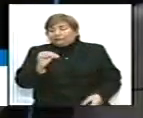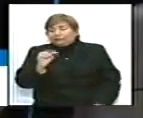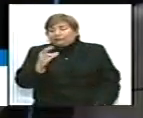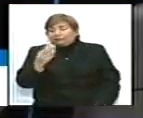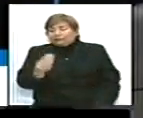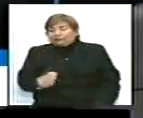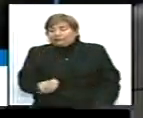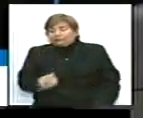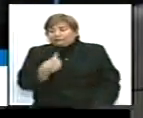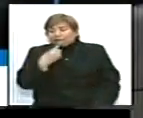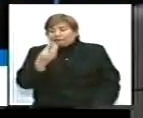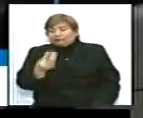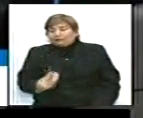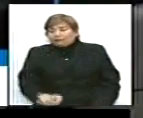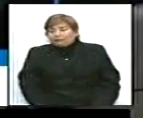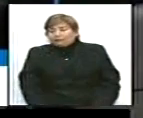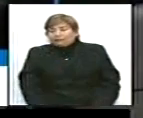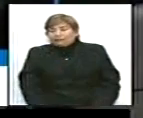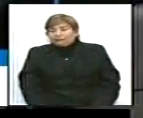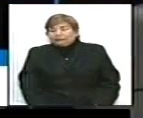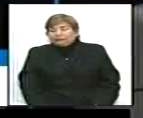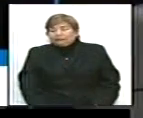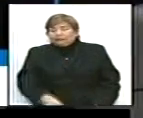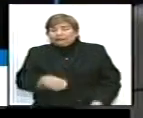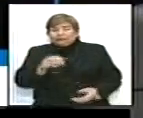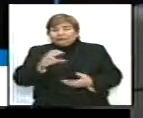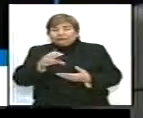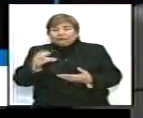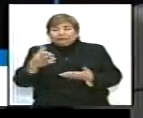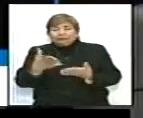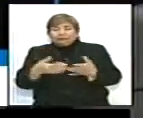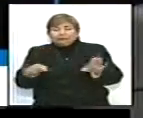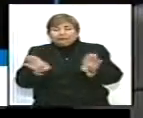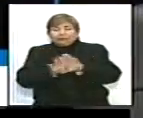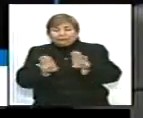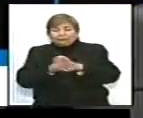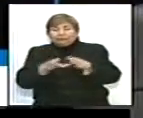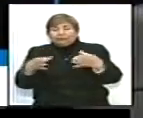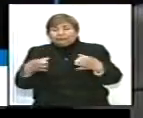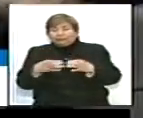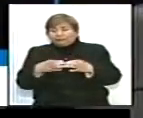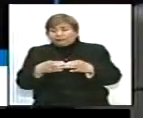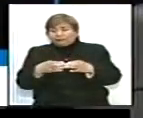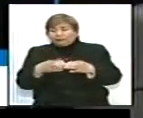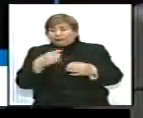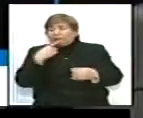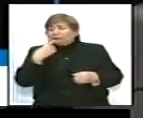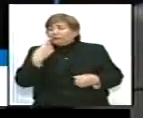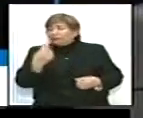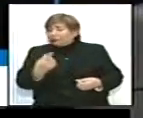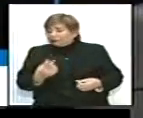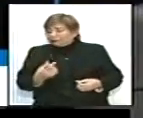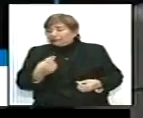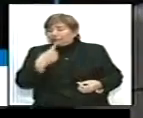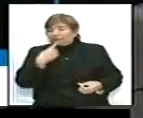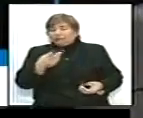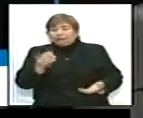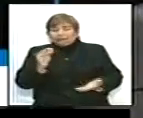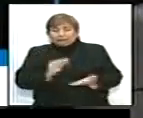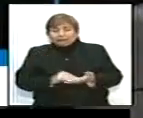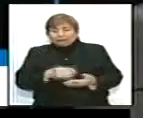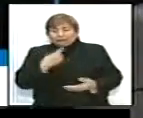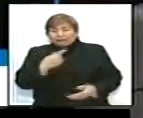señor. No es una minoría. El pueblo quiere que se cierre este Congreso, señor. Y lo hemos dicho y lo volveremos a